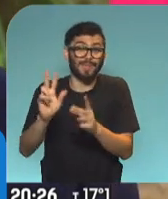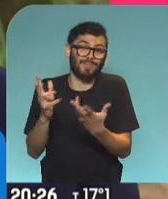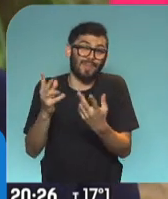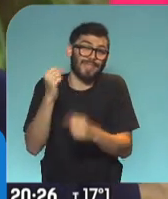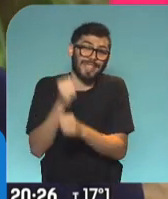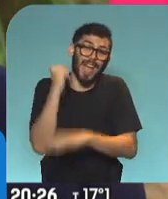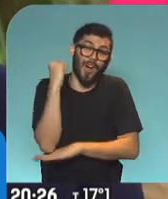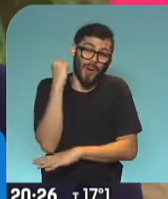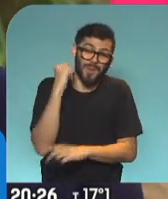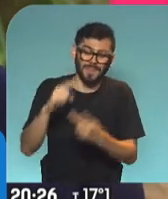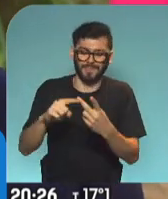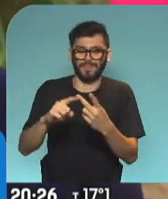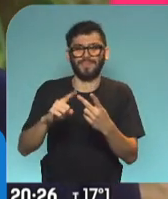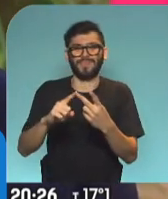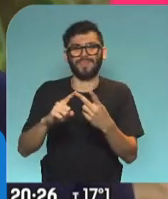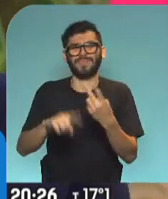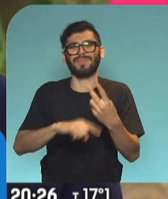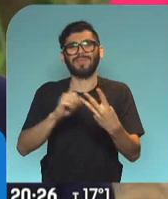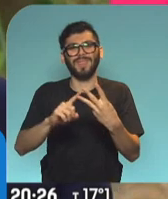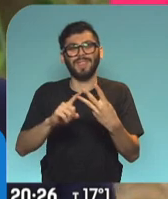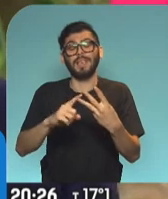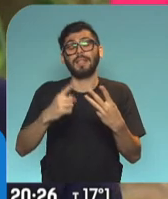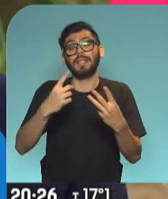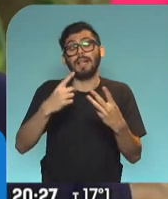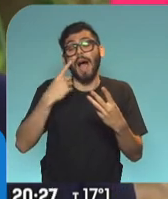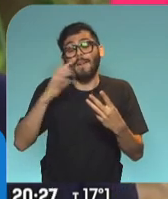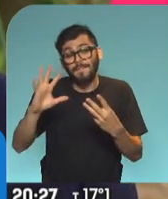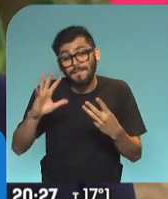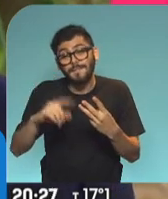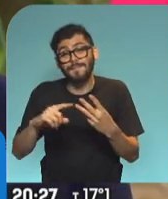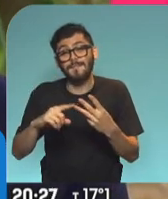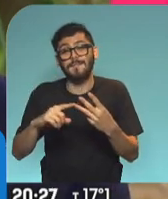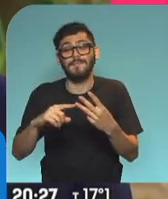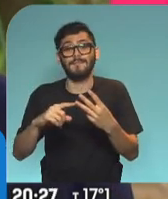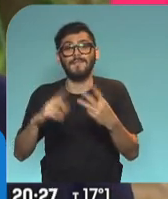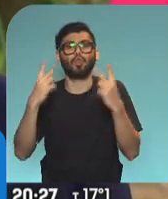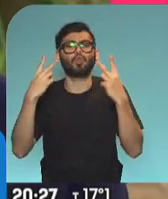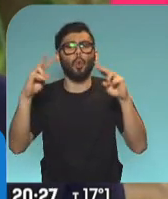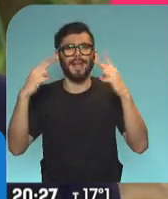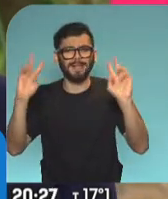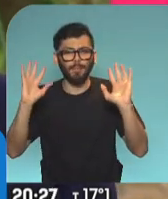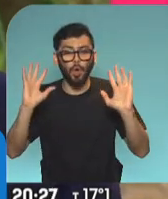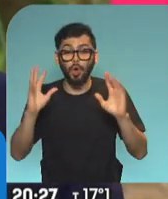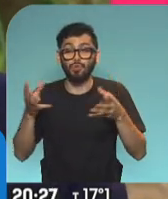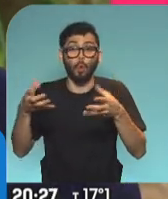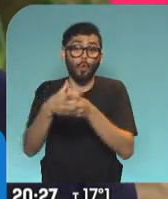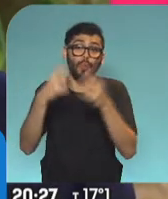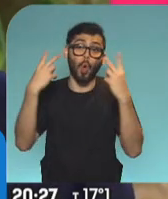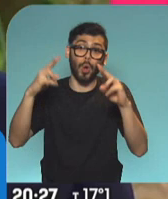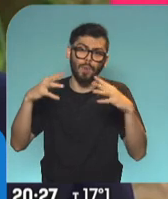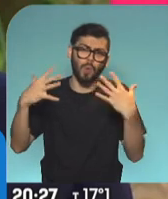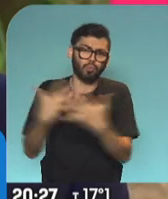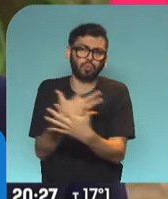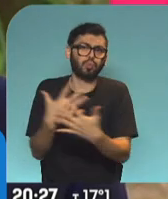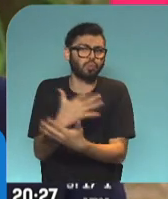Y finalmente, y en la segunda etapa, esperamos también que se pueda hacer la apertura para el turismo, un sector sumamente golpeado. Y esperamos